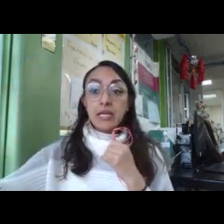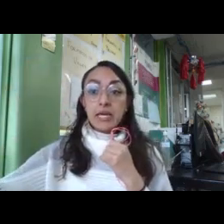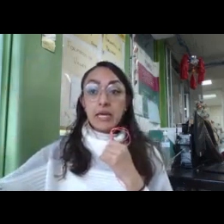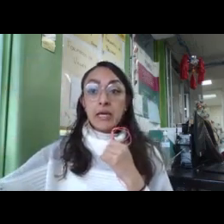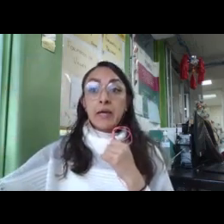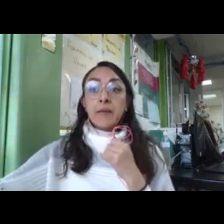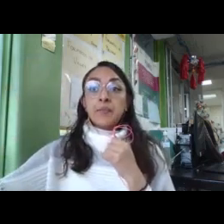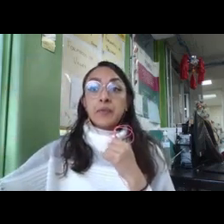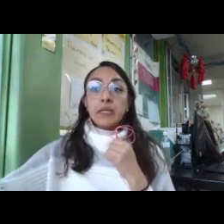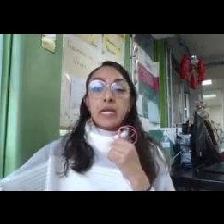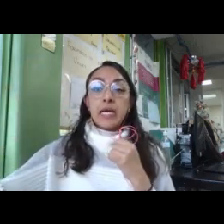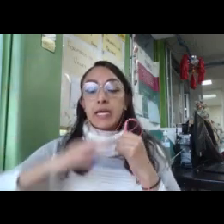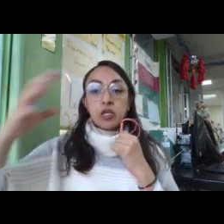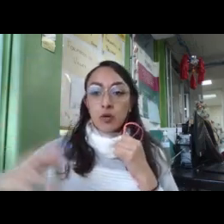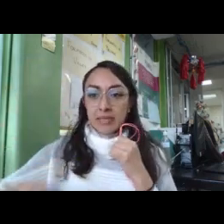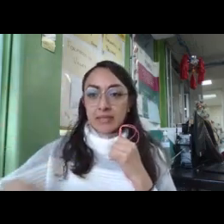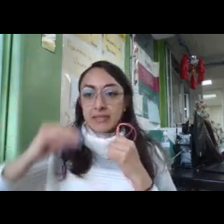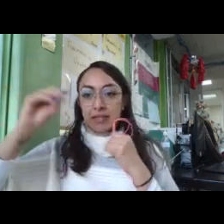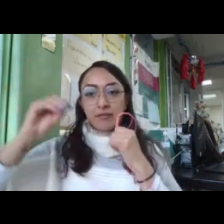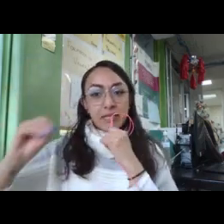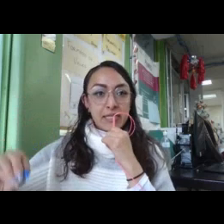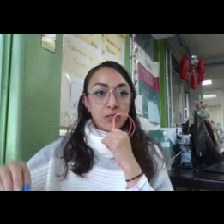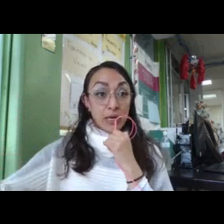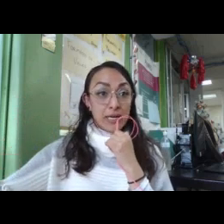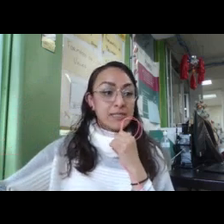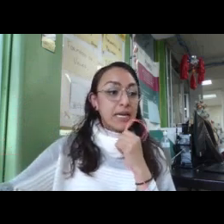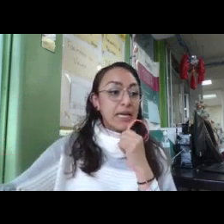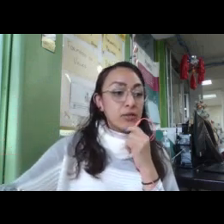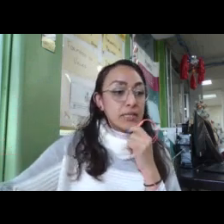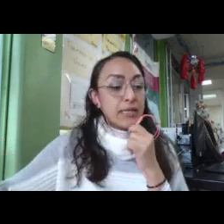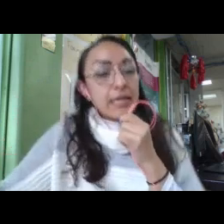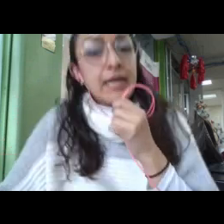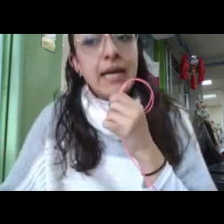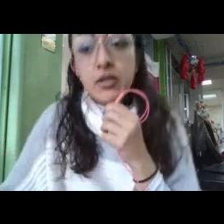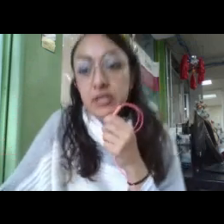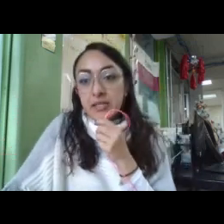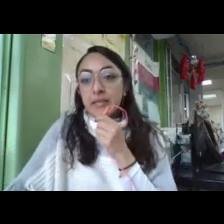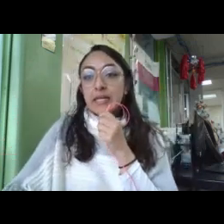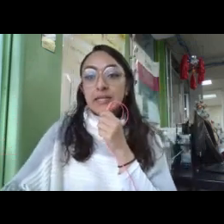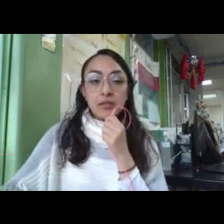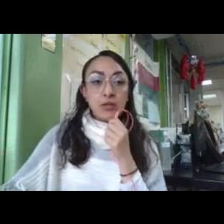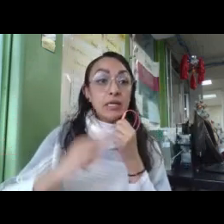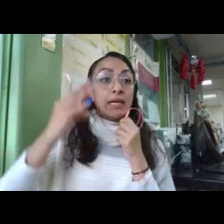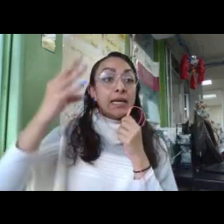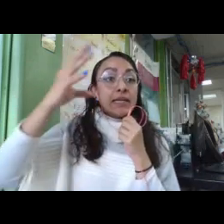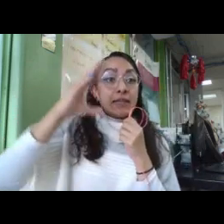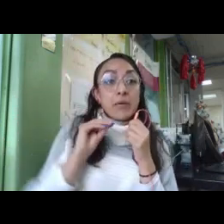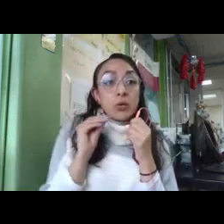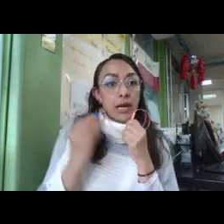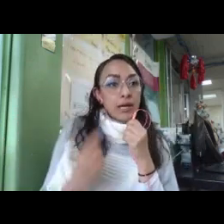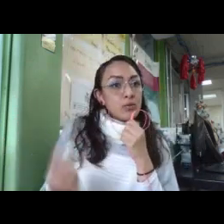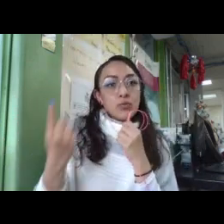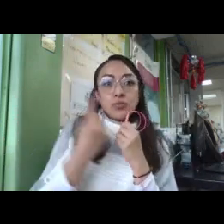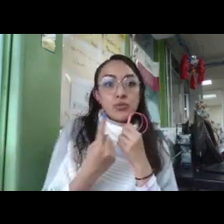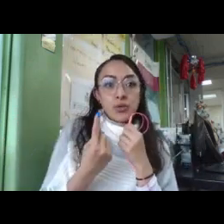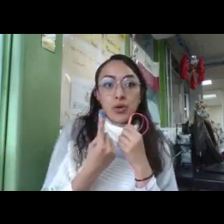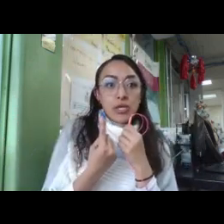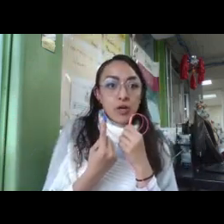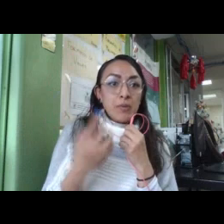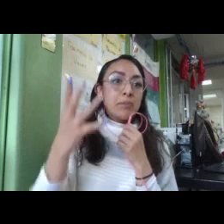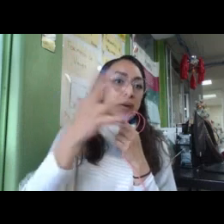tipos de idiomas de diferentes lugares, en donde ellos estaban tratando de vincular